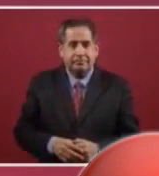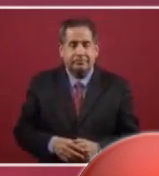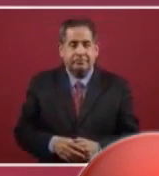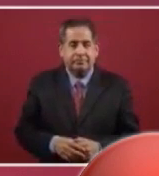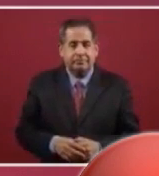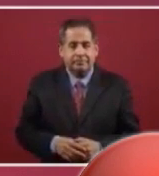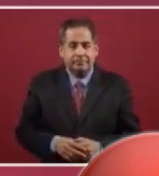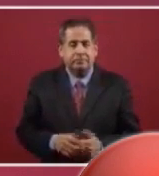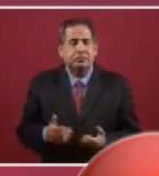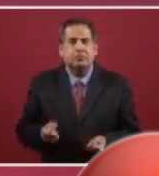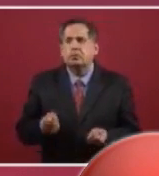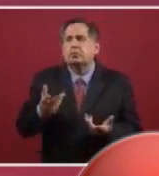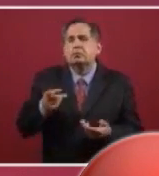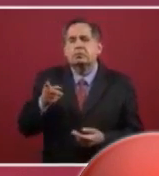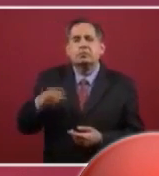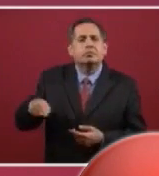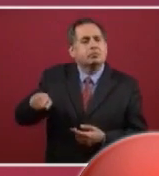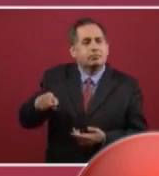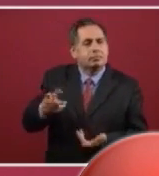¿cuánto